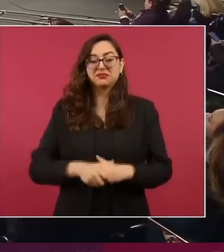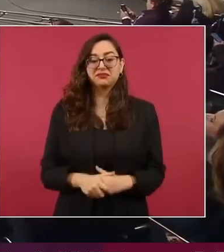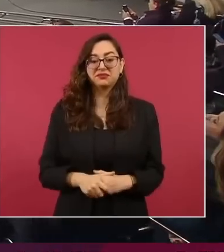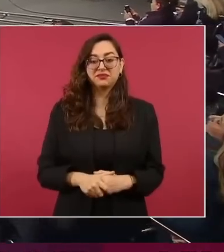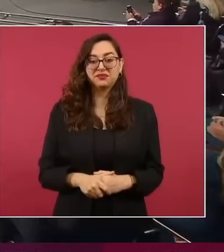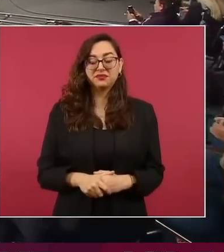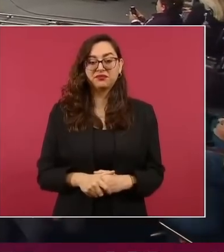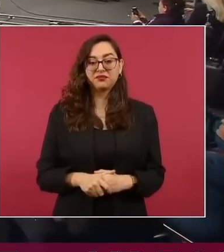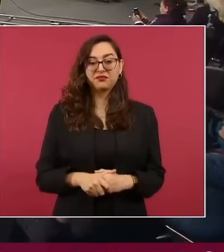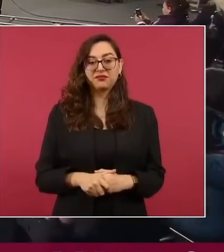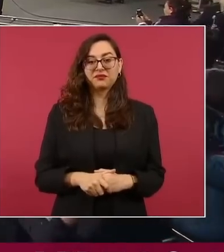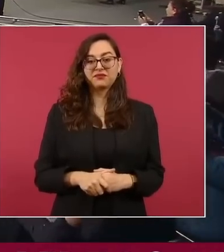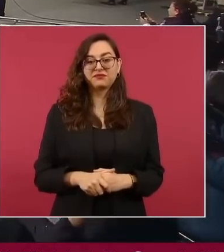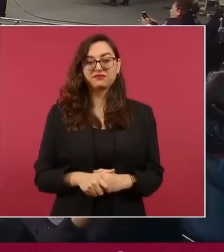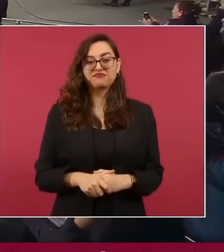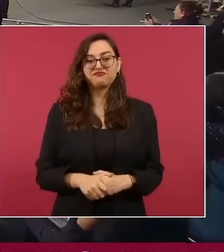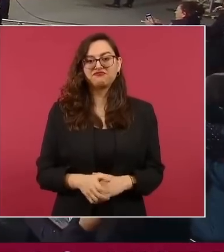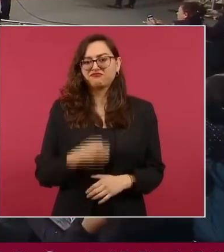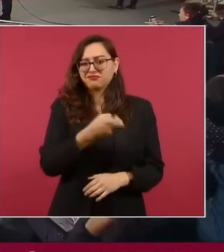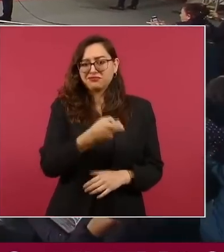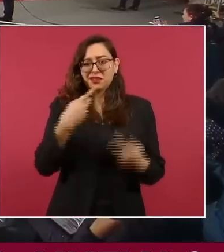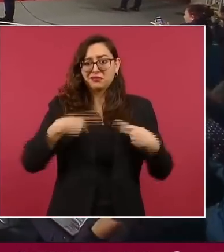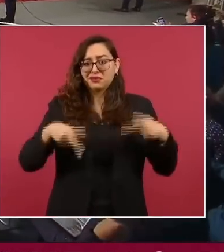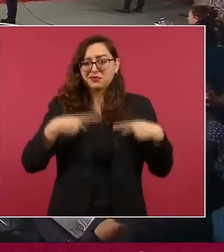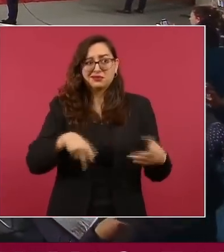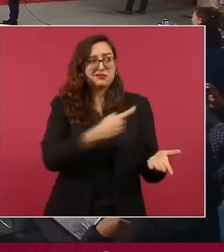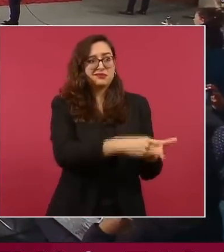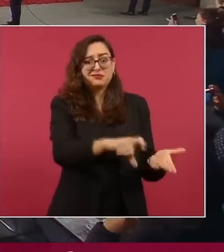Pero ya estos ya son de dominio público.